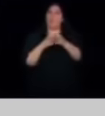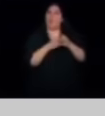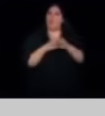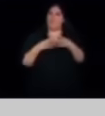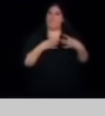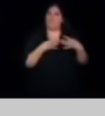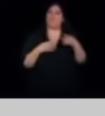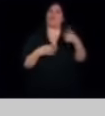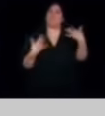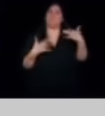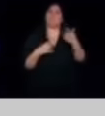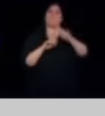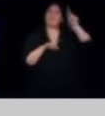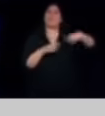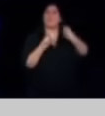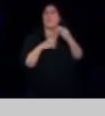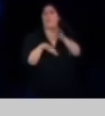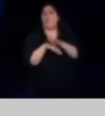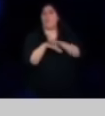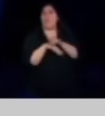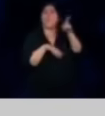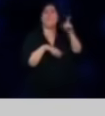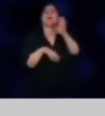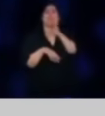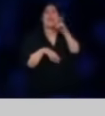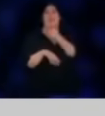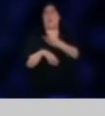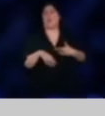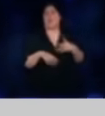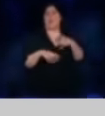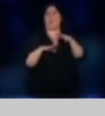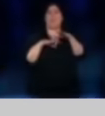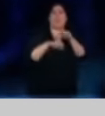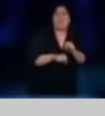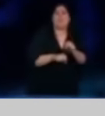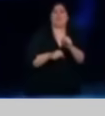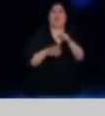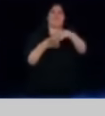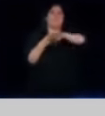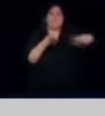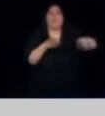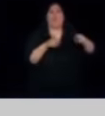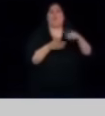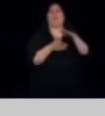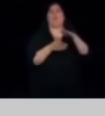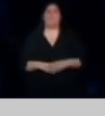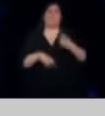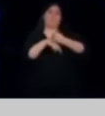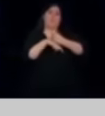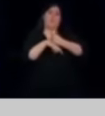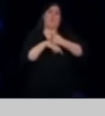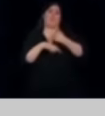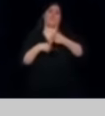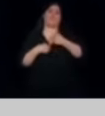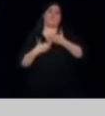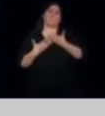propia Bullrich dijo que estaba un poco enferma y que, bueno, quizás por eso no estuvo tan energizada aquella vez.